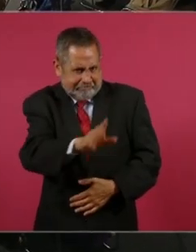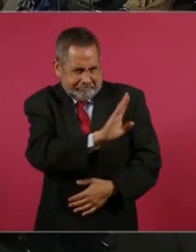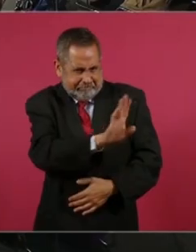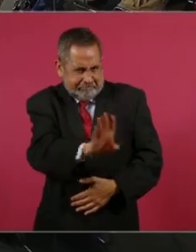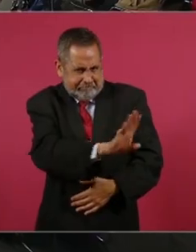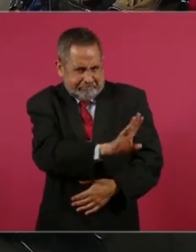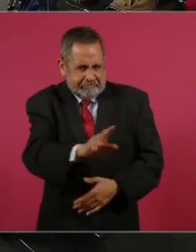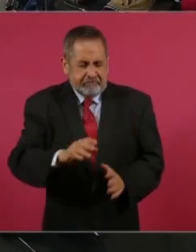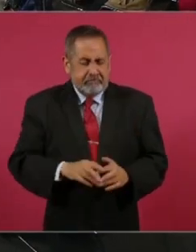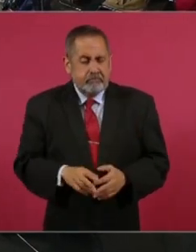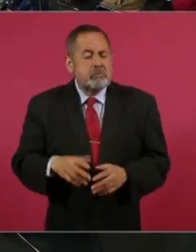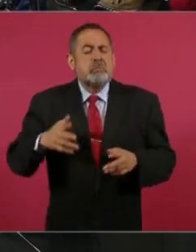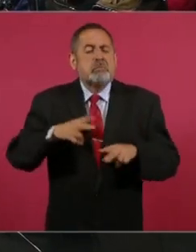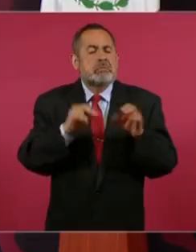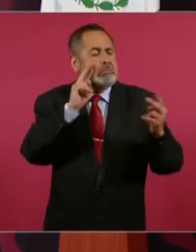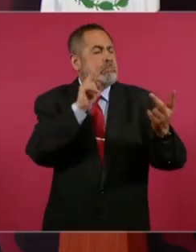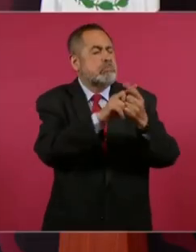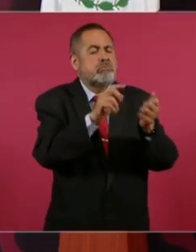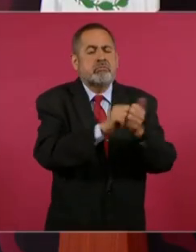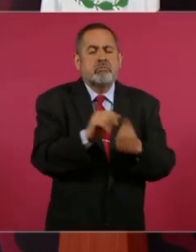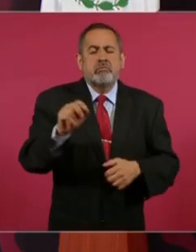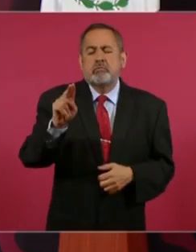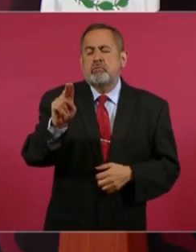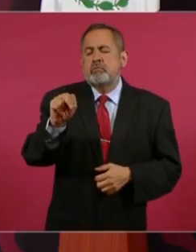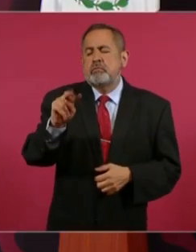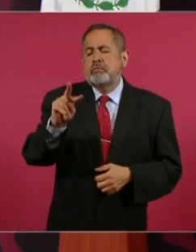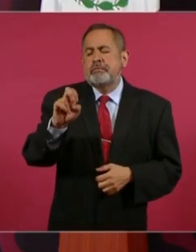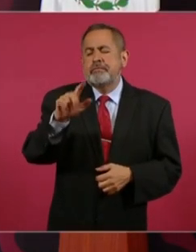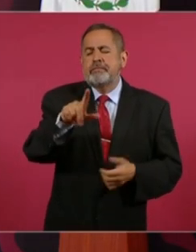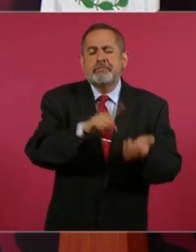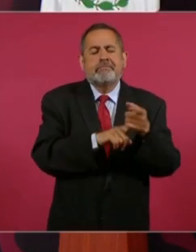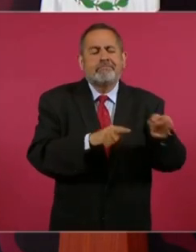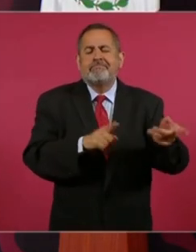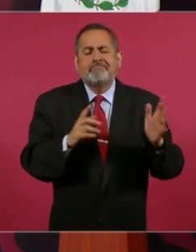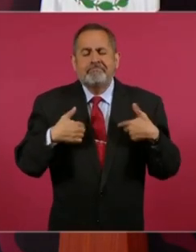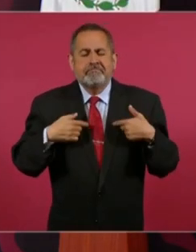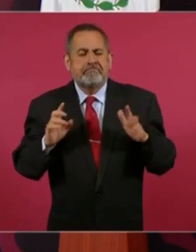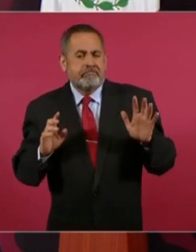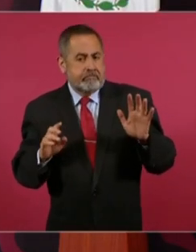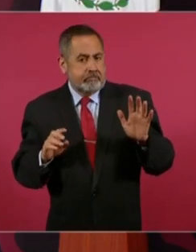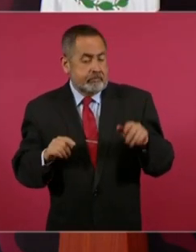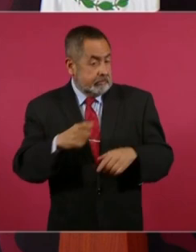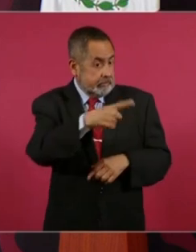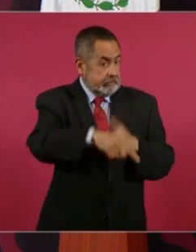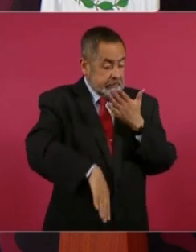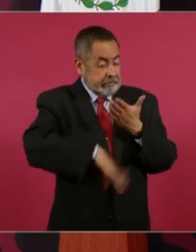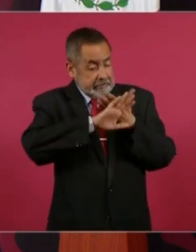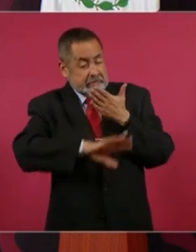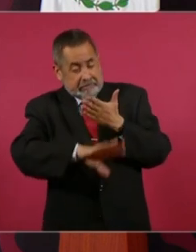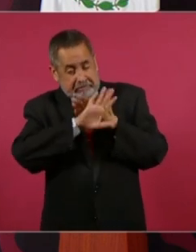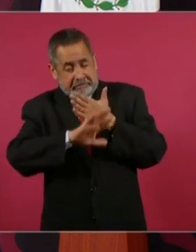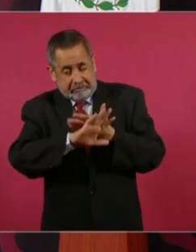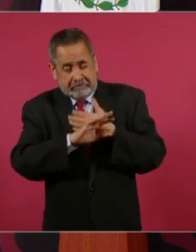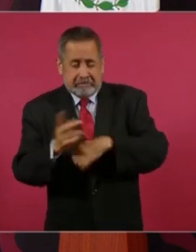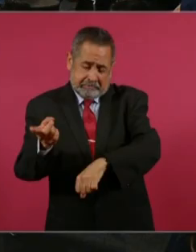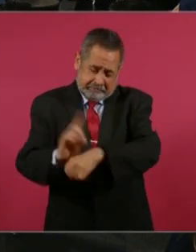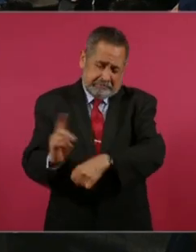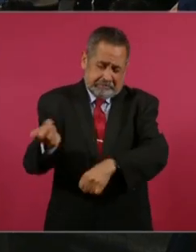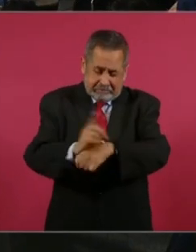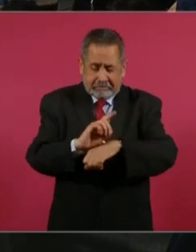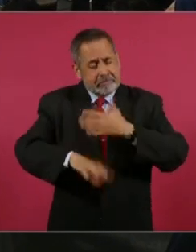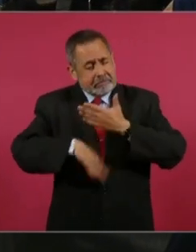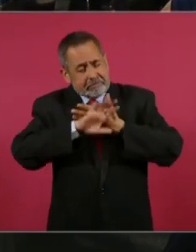Si yo no veo a Ilia Ortiz y además los del Universal se dedican a atacarnos día y